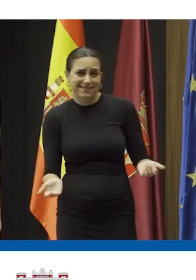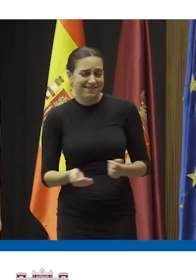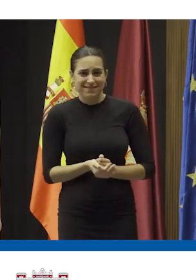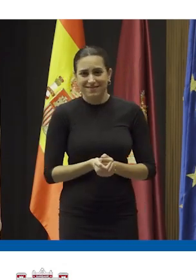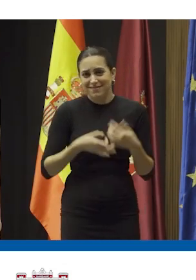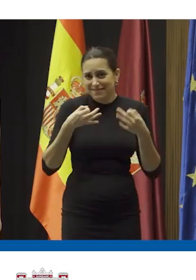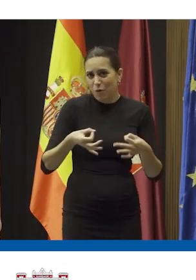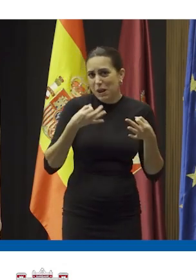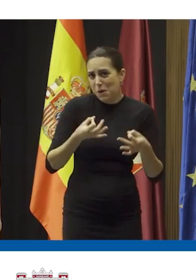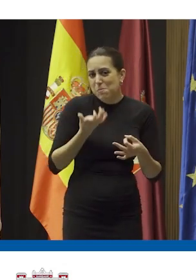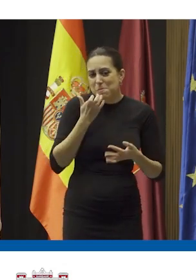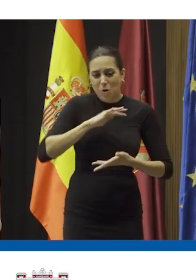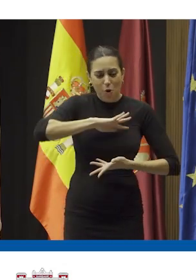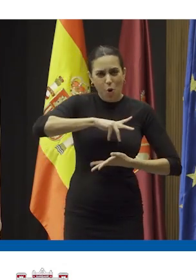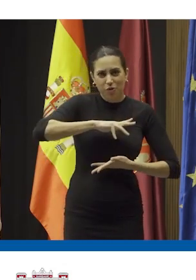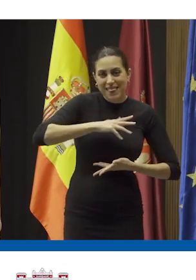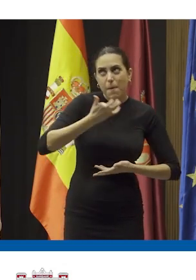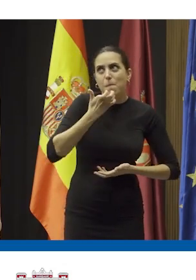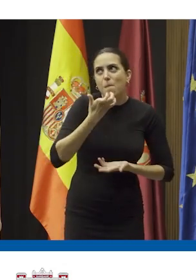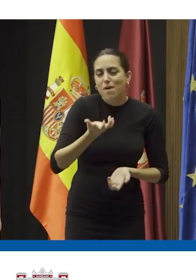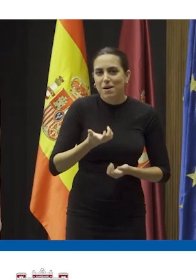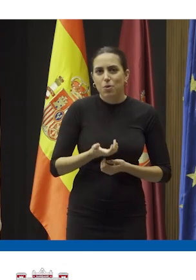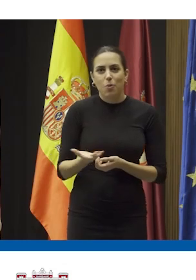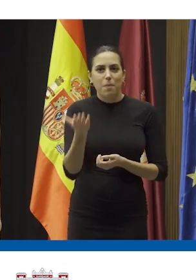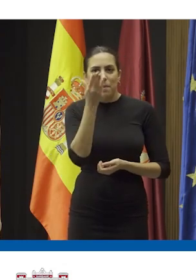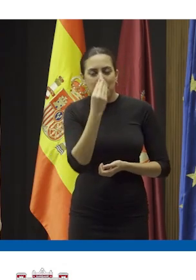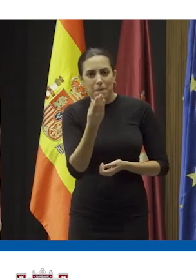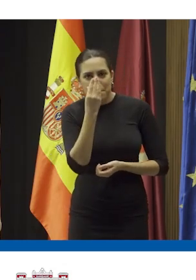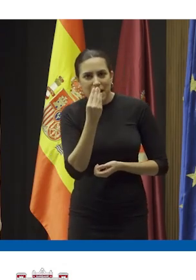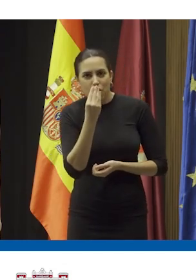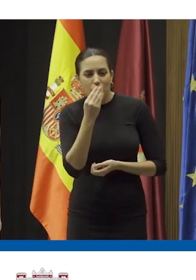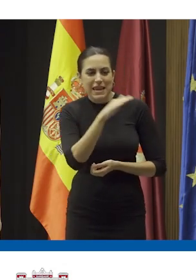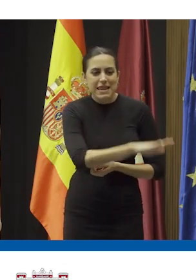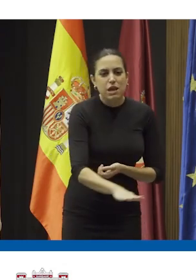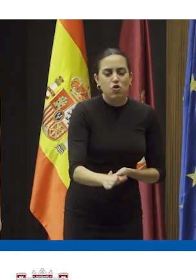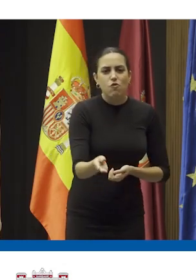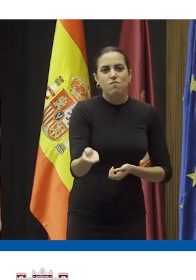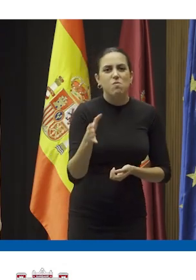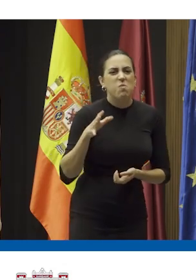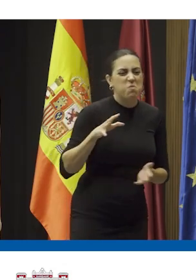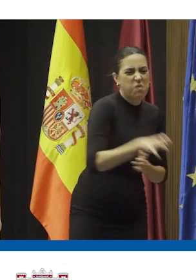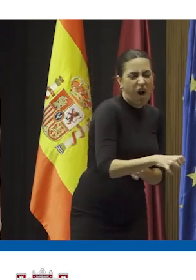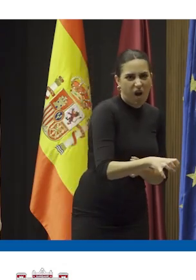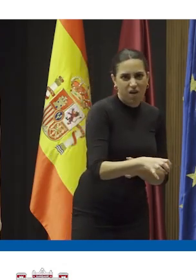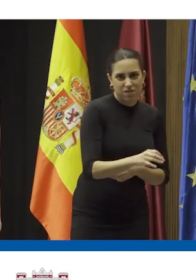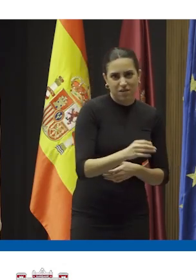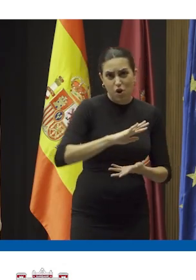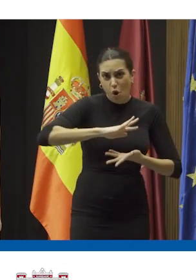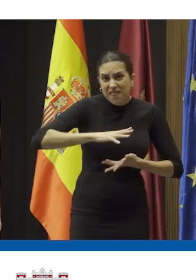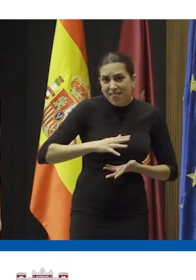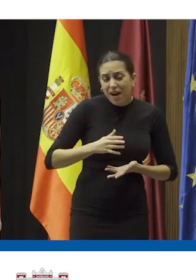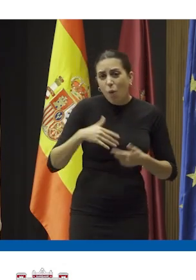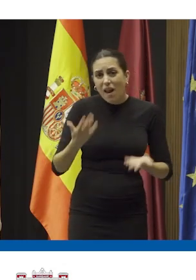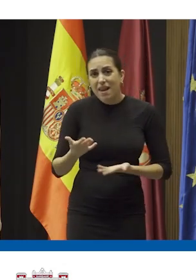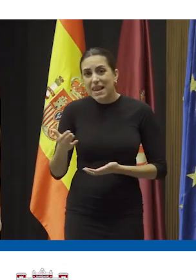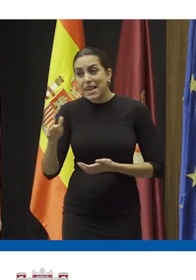decir, es noticia que el perro mordió al niño o el niño mordió al perro. ¿Qué es noticia? Que el niño mordió al